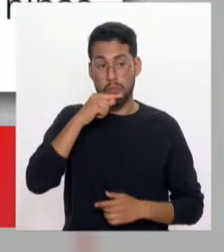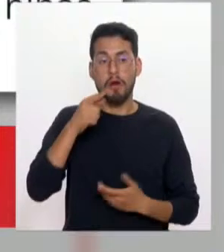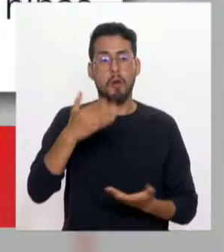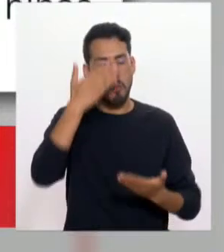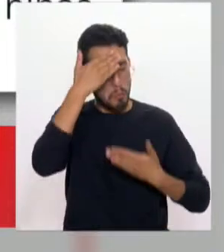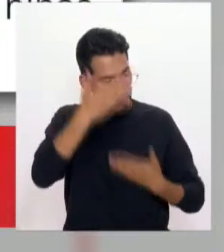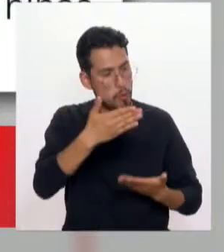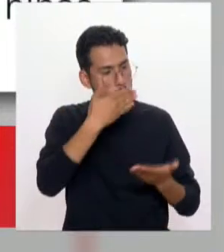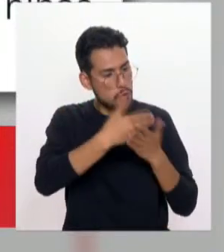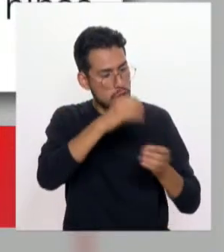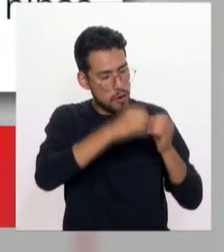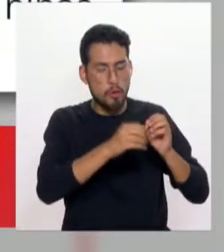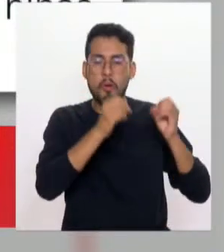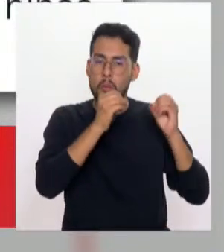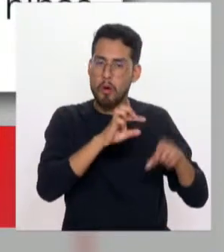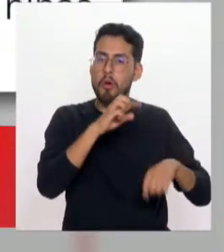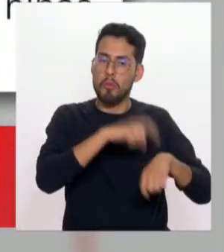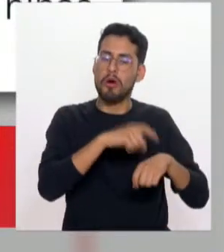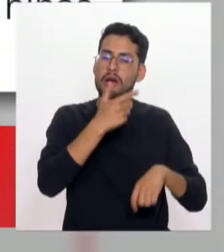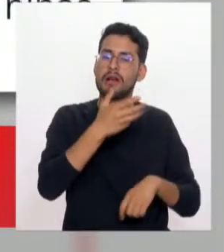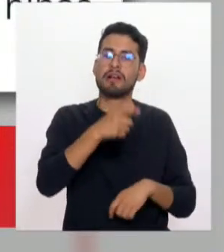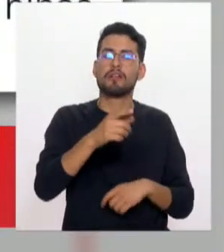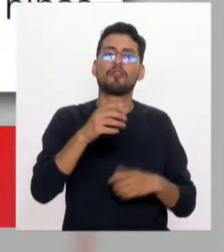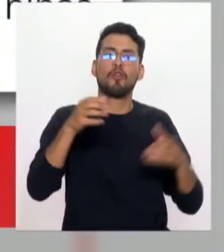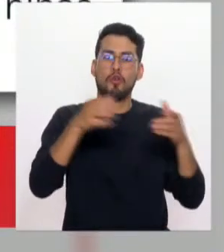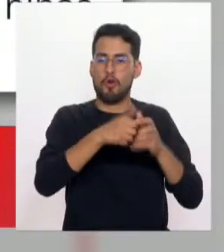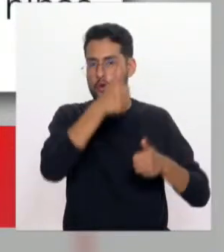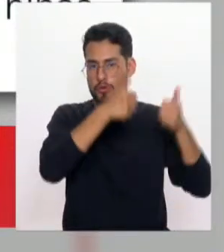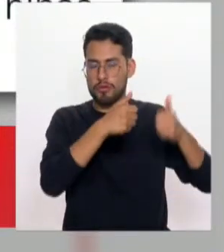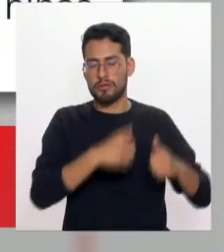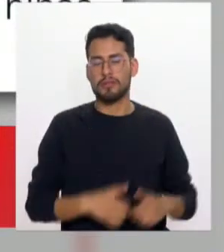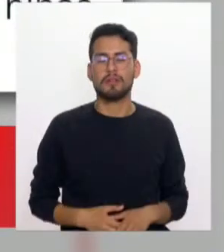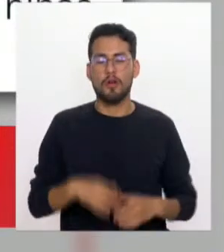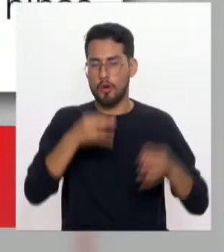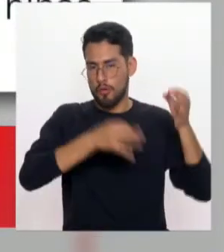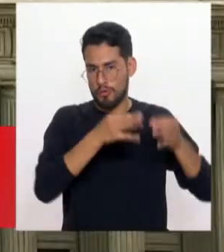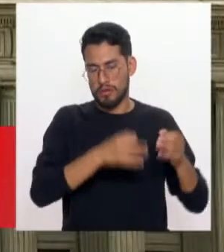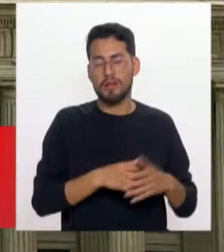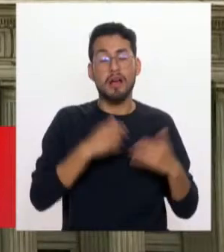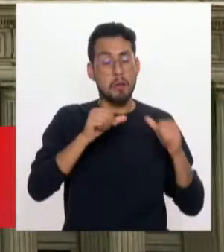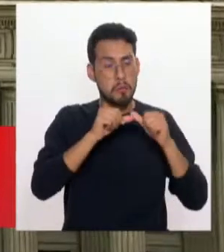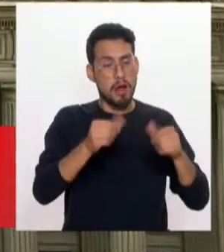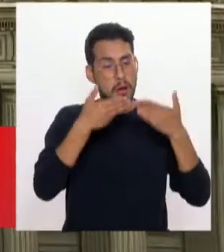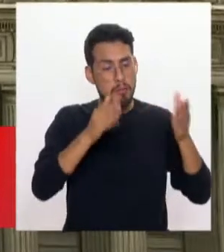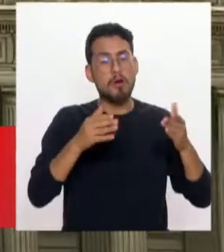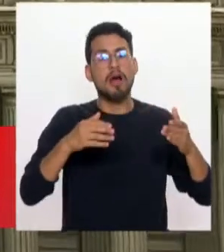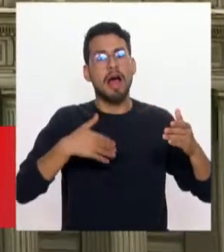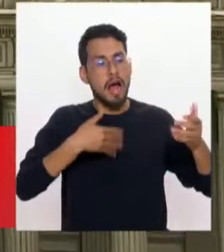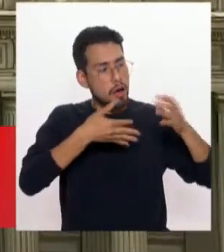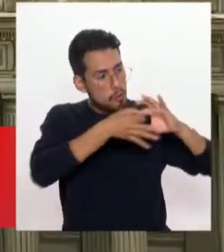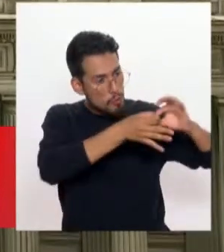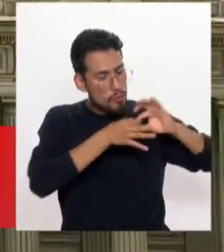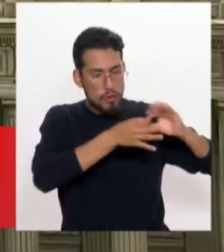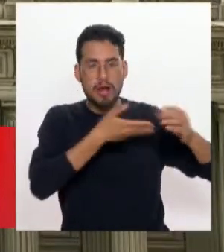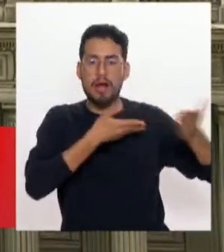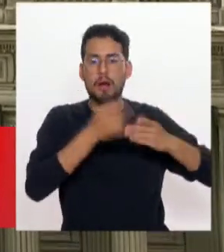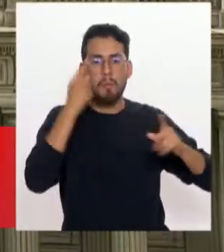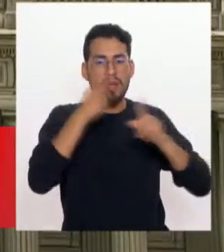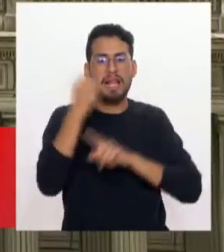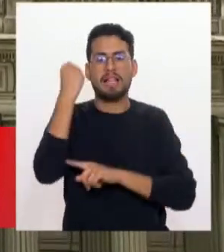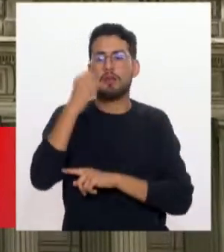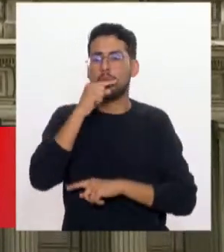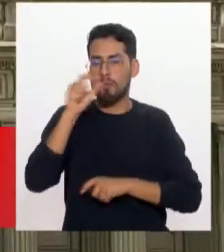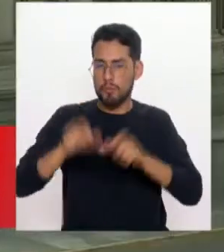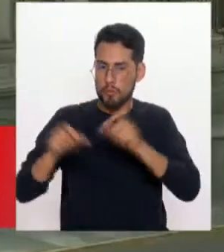la rectificación oportuna y necesaria de la Corte Suprema y reconoció la apertura para seguir construyendo puentes en favor de los derechos